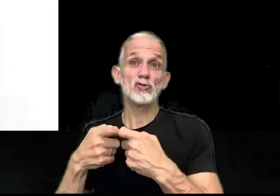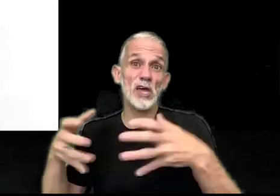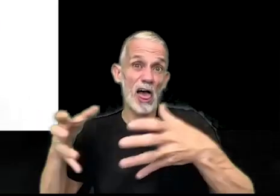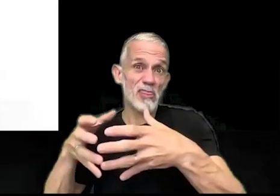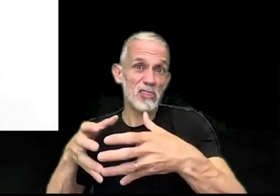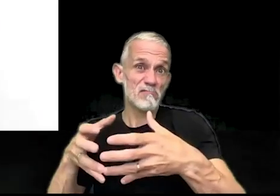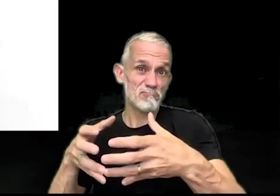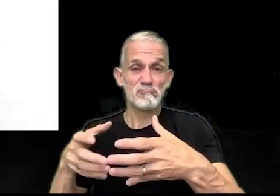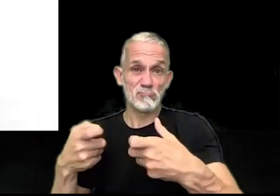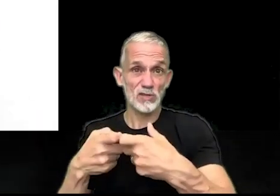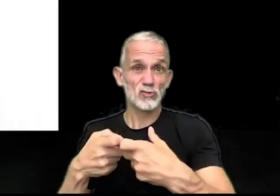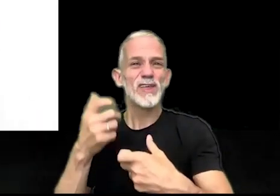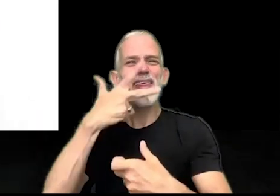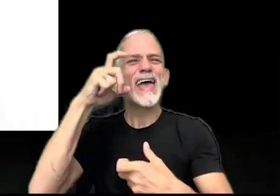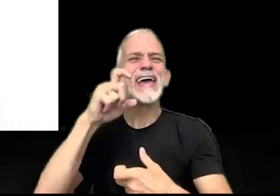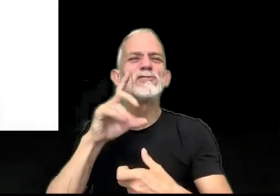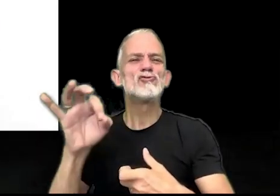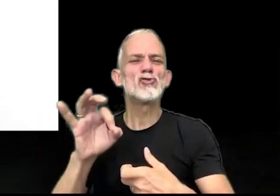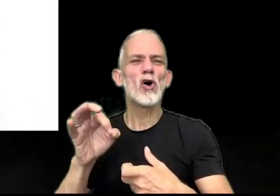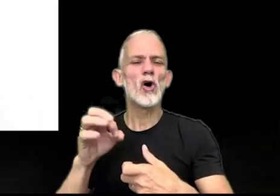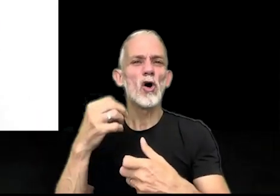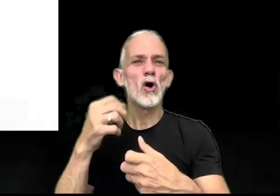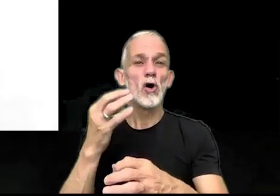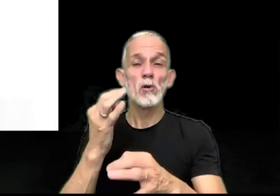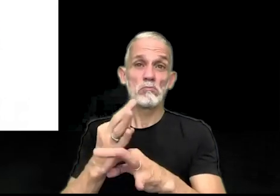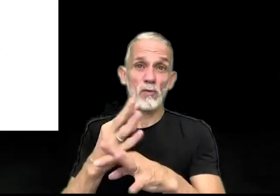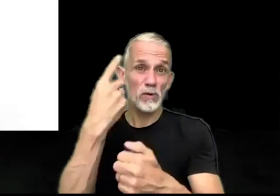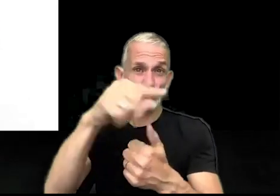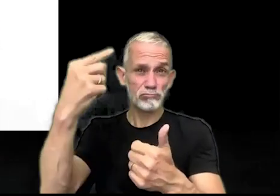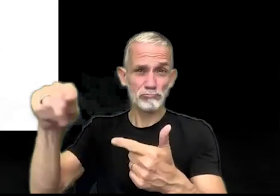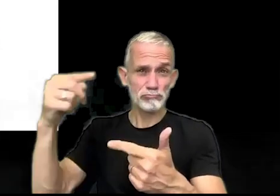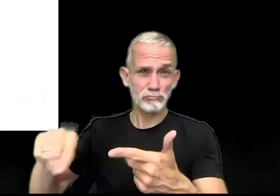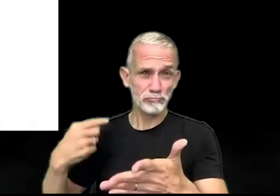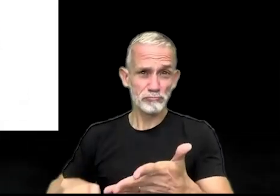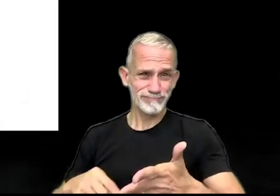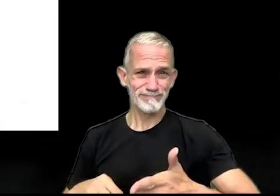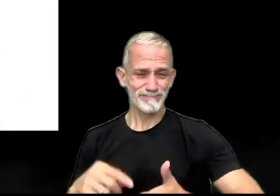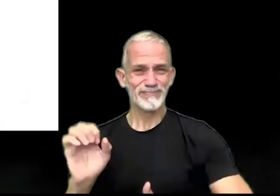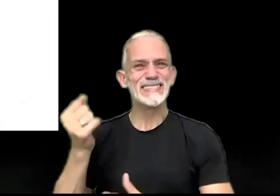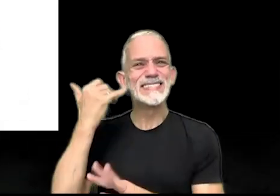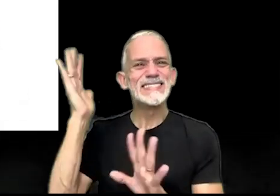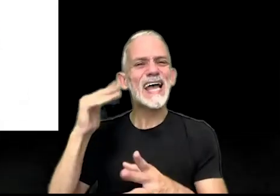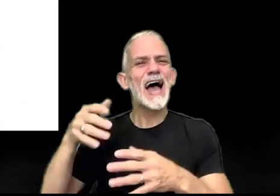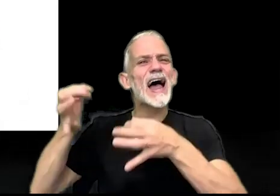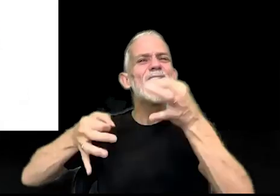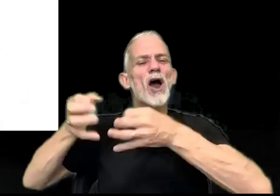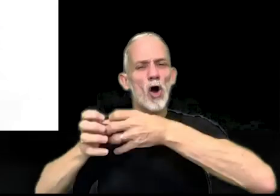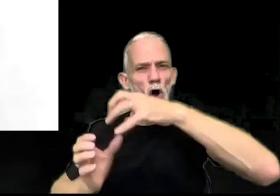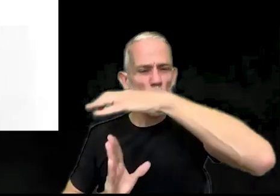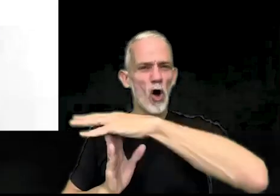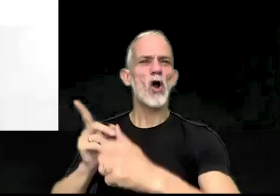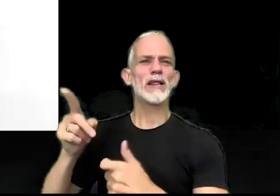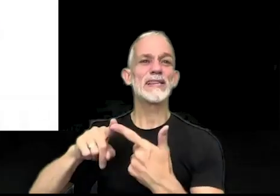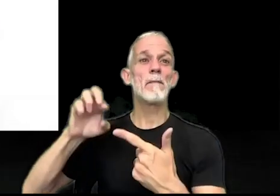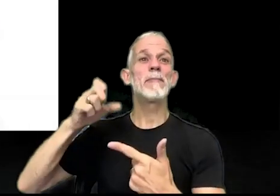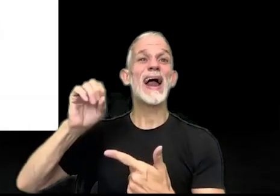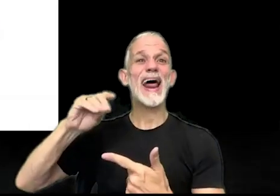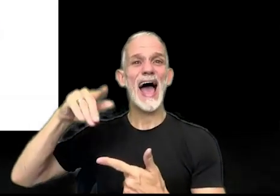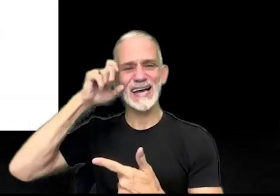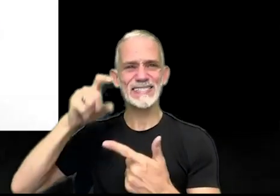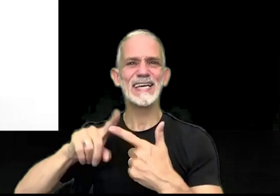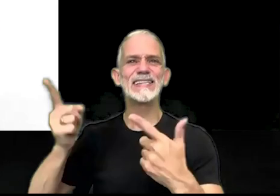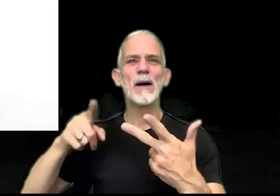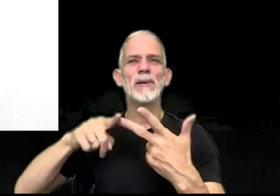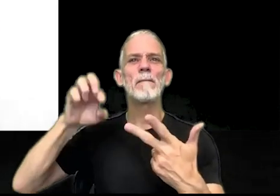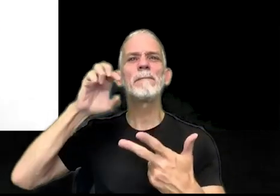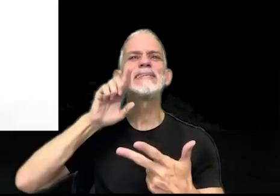sociedad de hecho de distintos oficios. Ya lo ha dicho la Corte en Parache y lo dijo Pistrelli